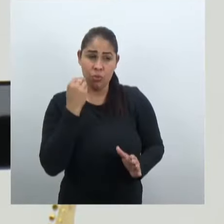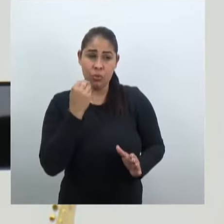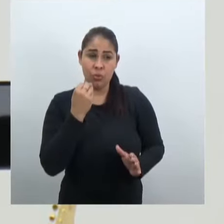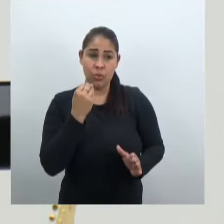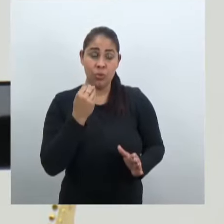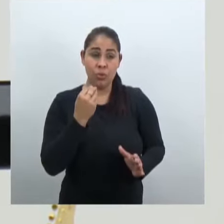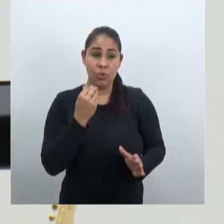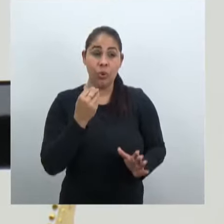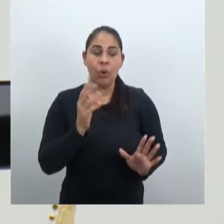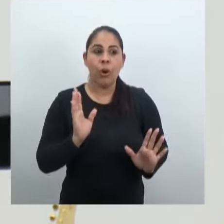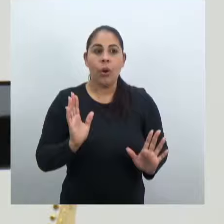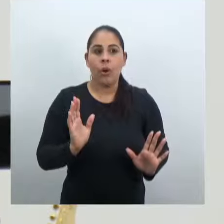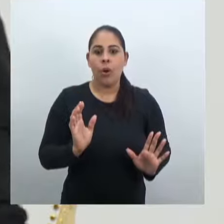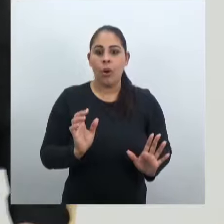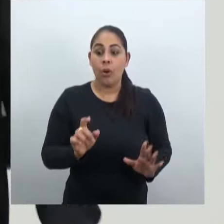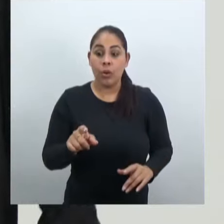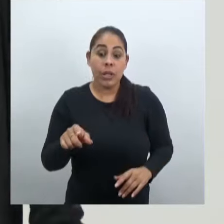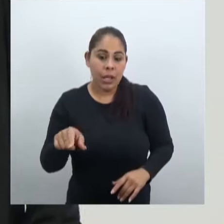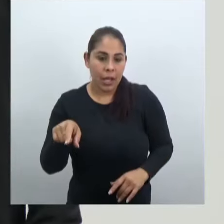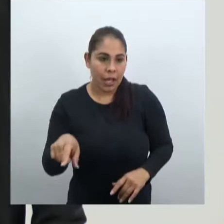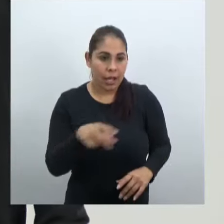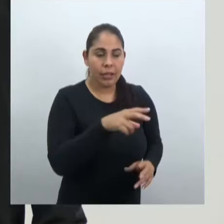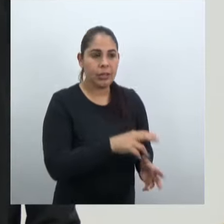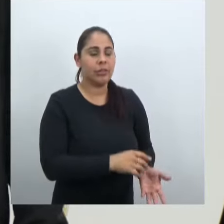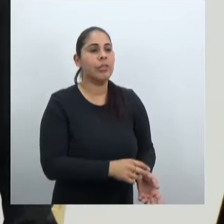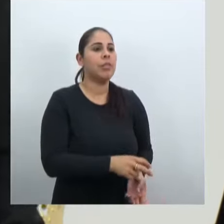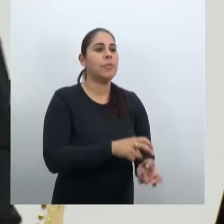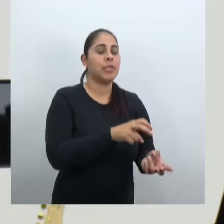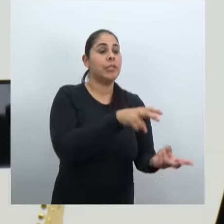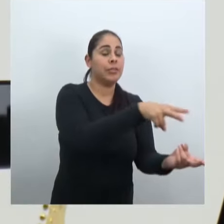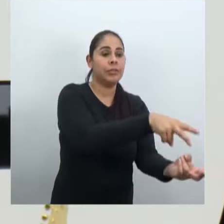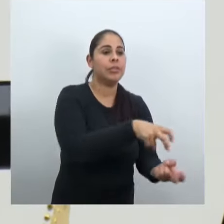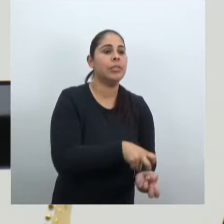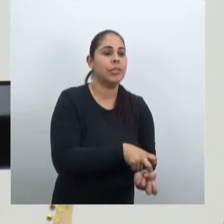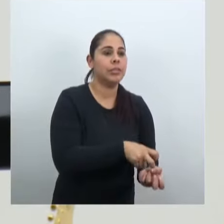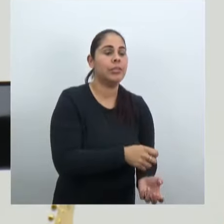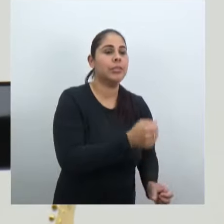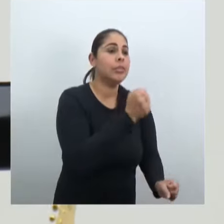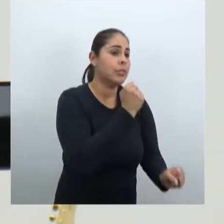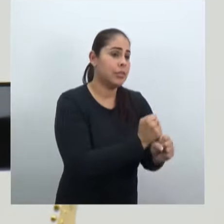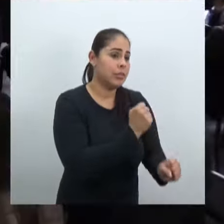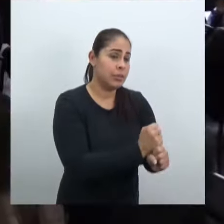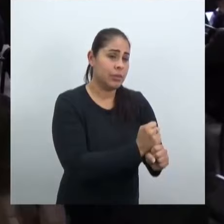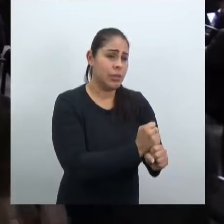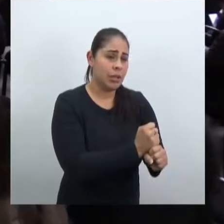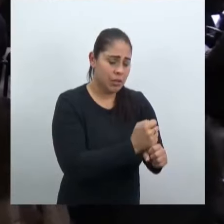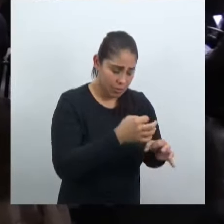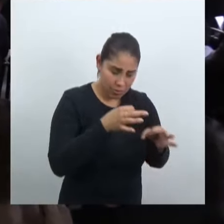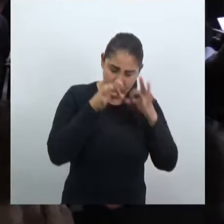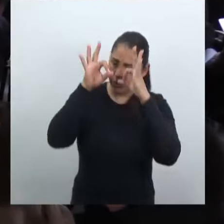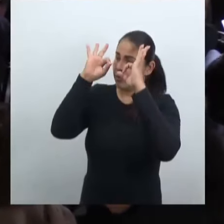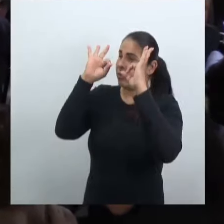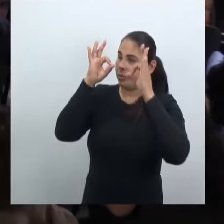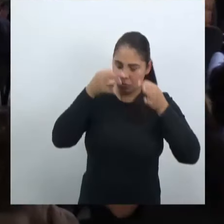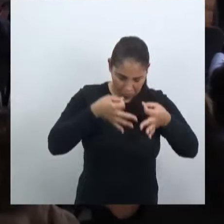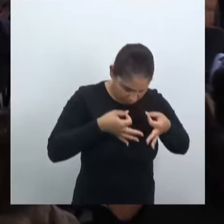quería ni aún alzar los ojos al cielo, sino que se golpeaba el pecho diciendo: Dios, sé propicio a mi